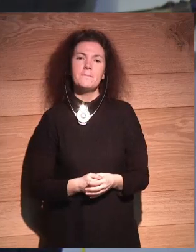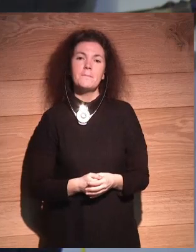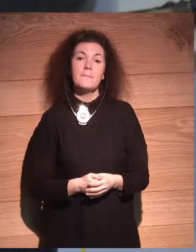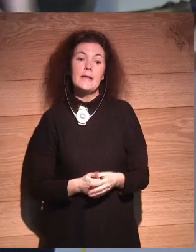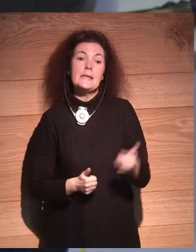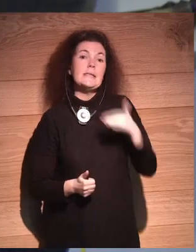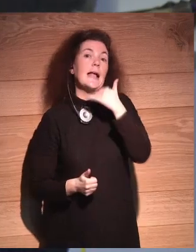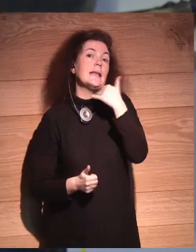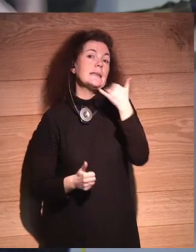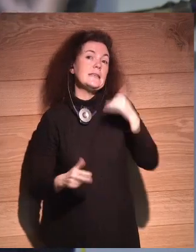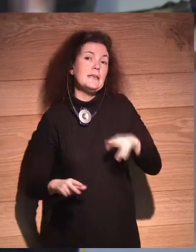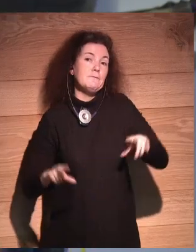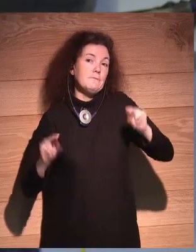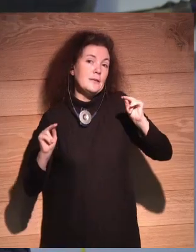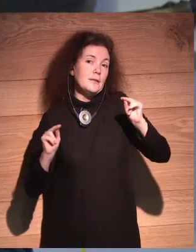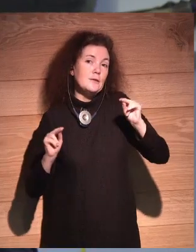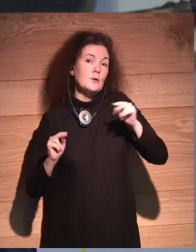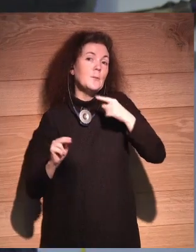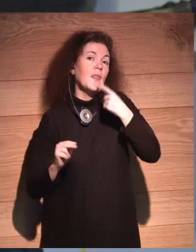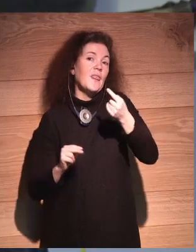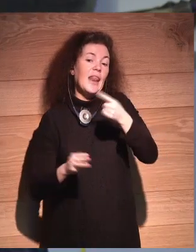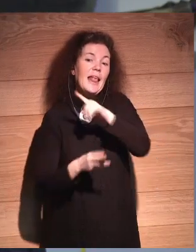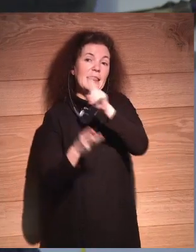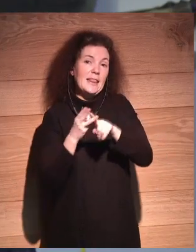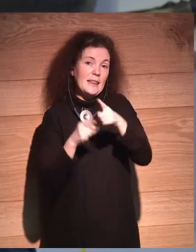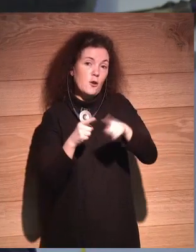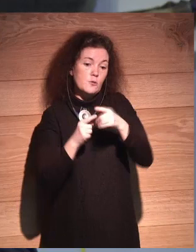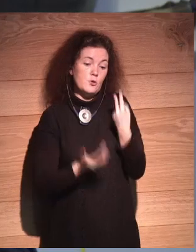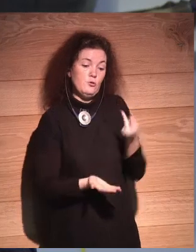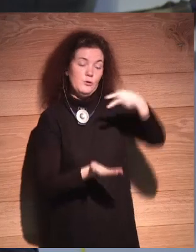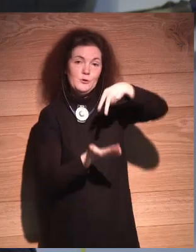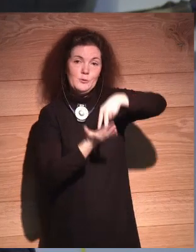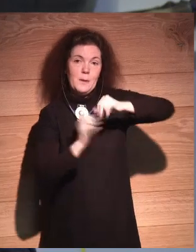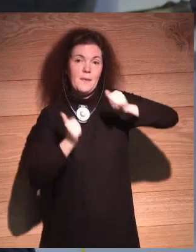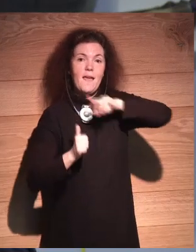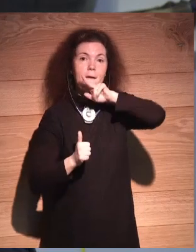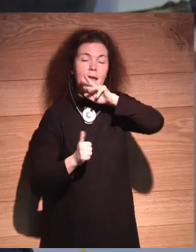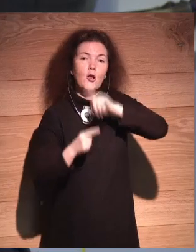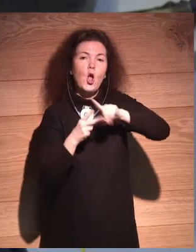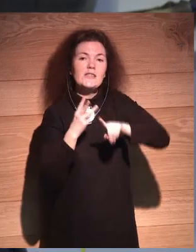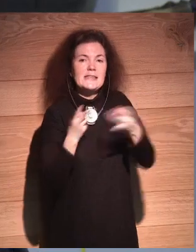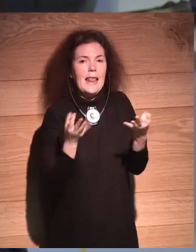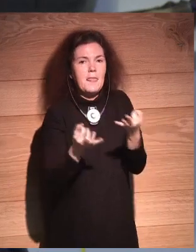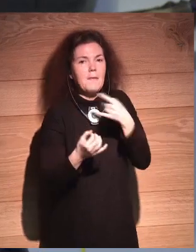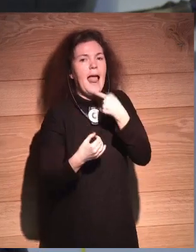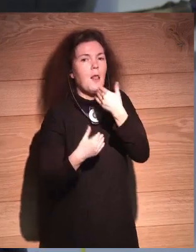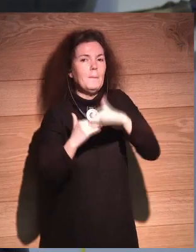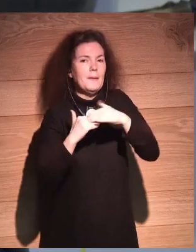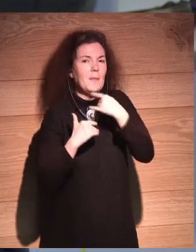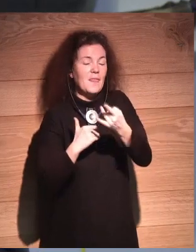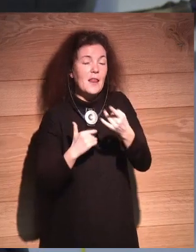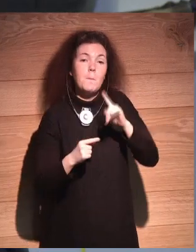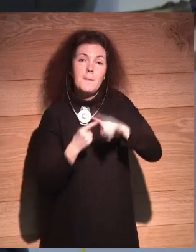Ya voy a terminar, voy a decir ya mi tercera cosa, porque uno cuando se sube a hablar me imagino que debe decir por lo menos tres. Entonces, además